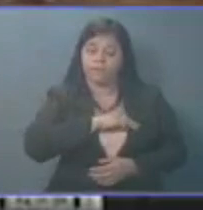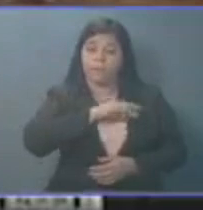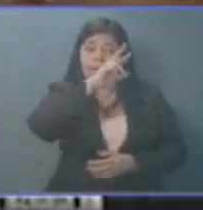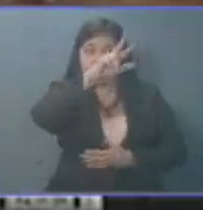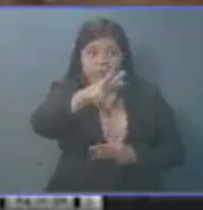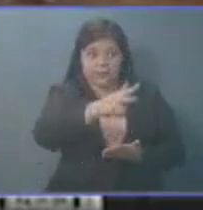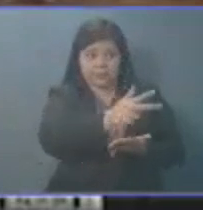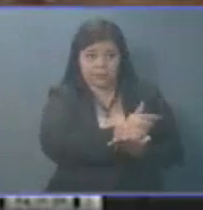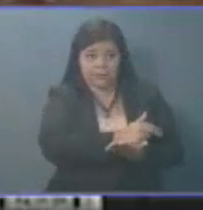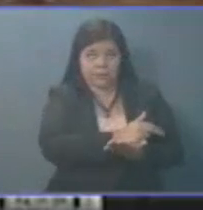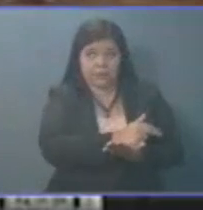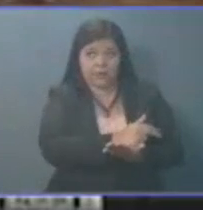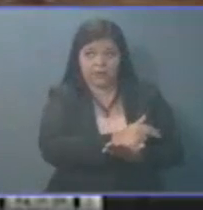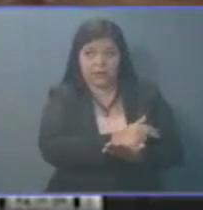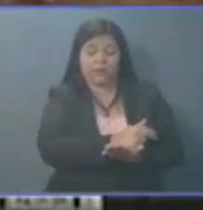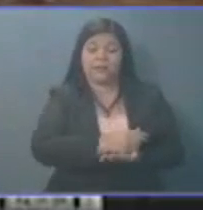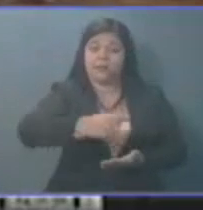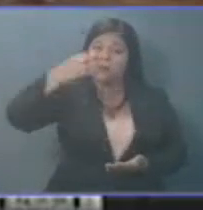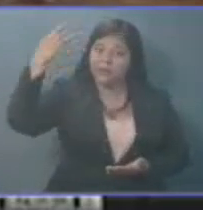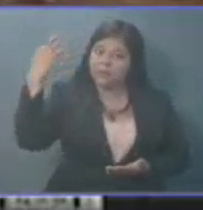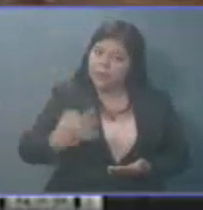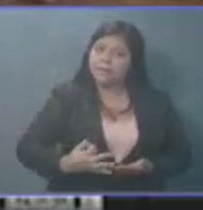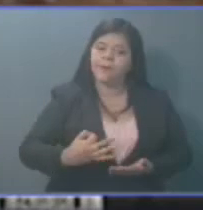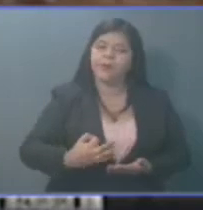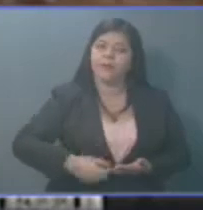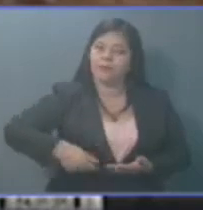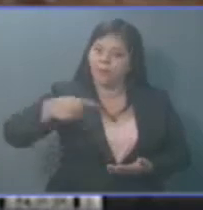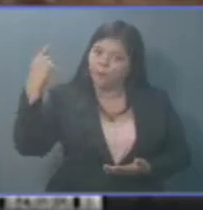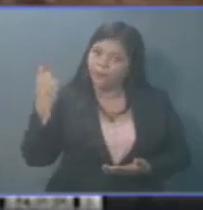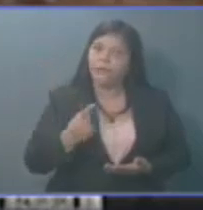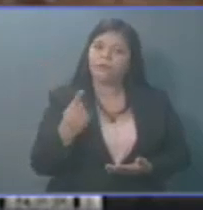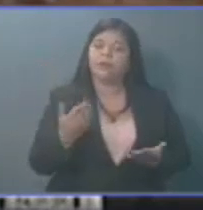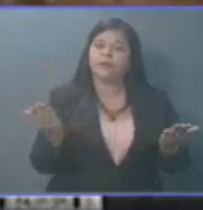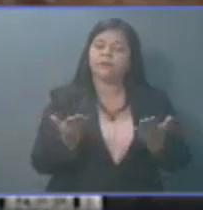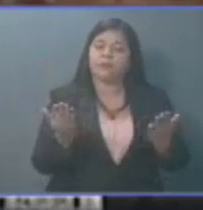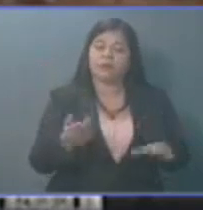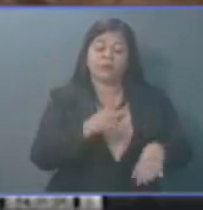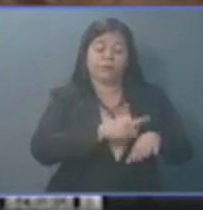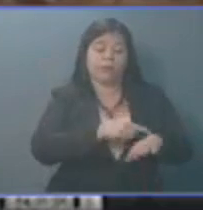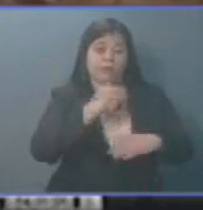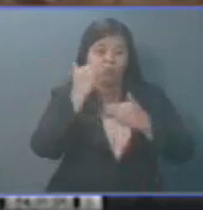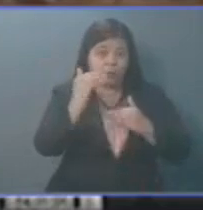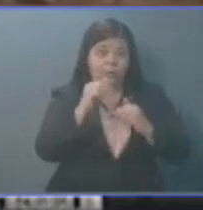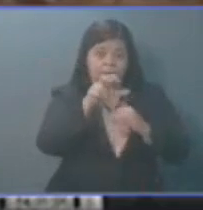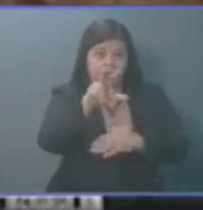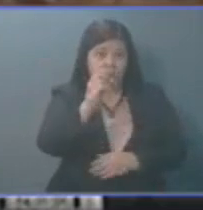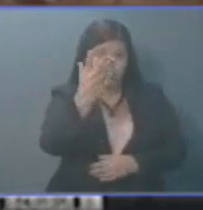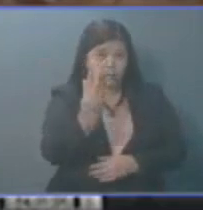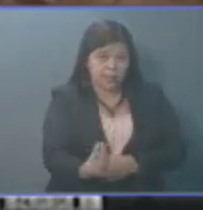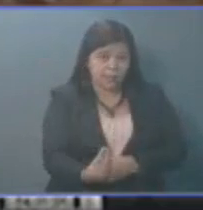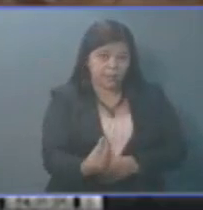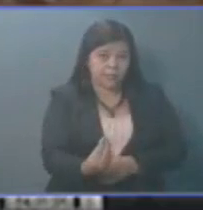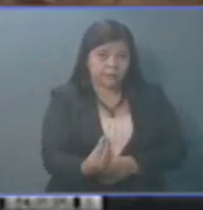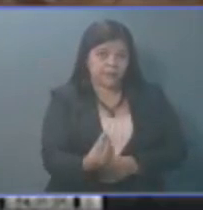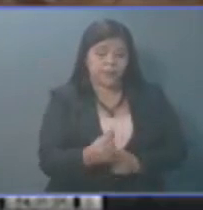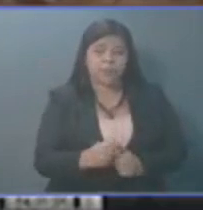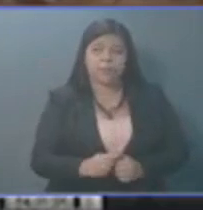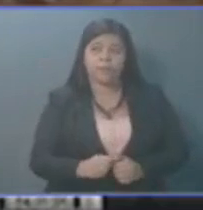Hacienda deberá realizar dentro del plazo máximo de 30 días